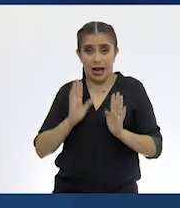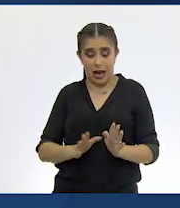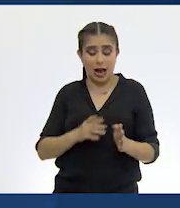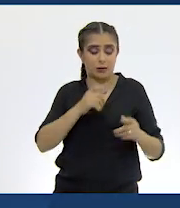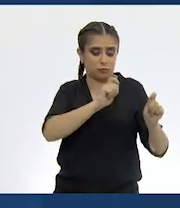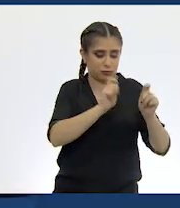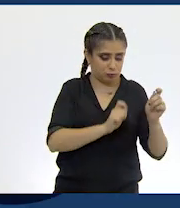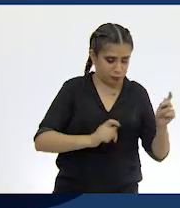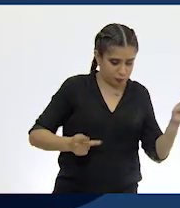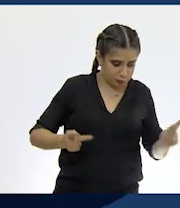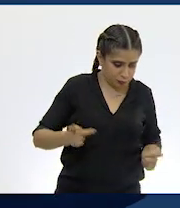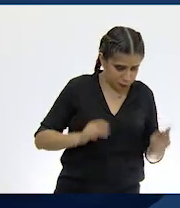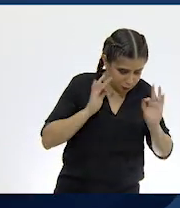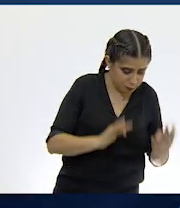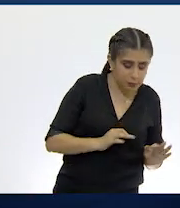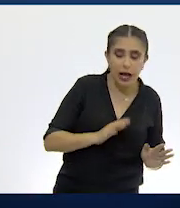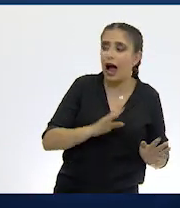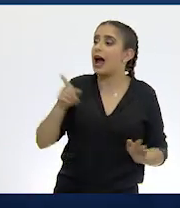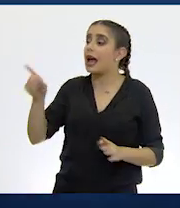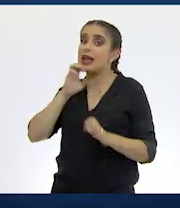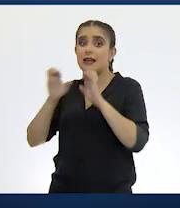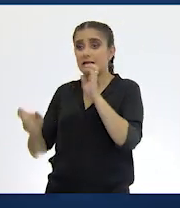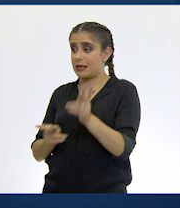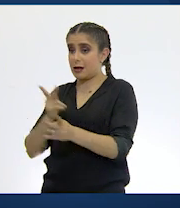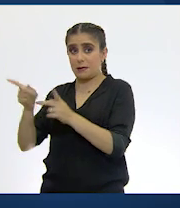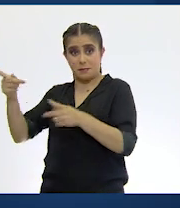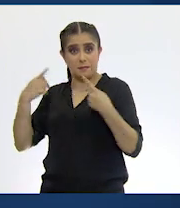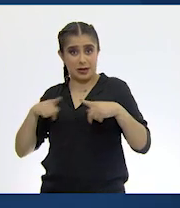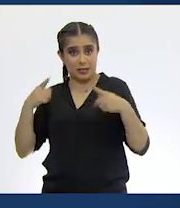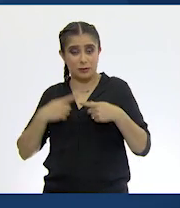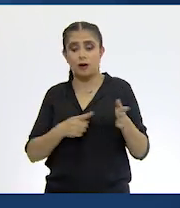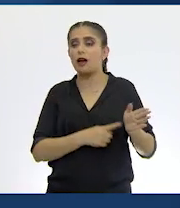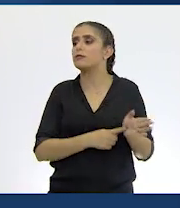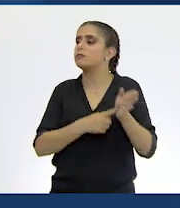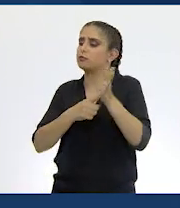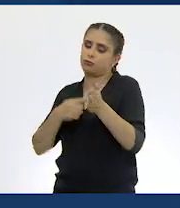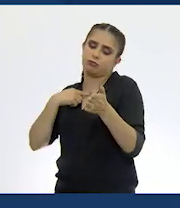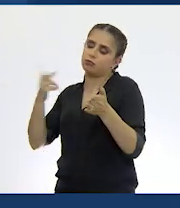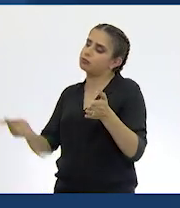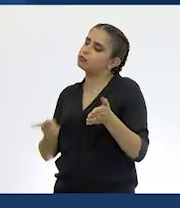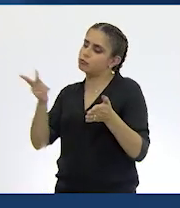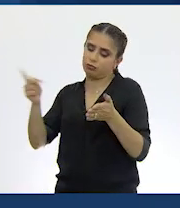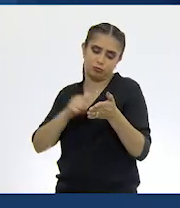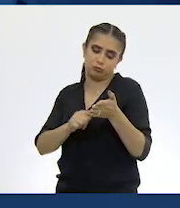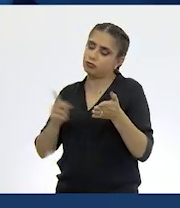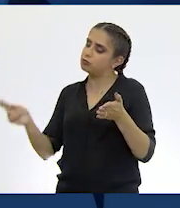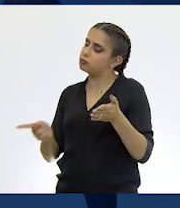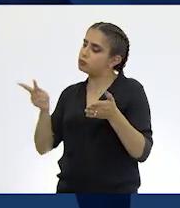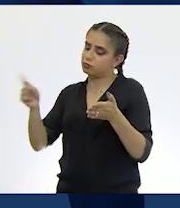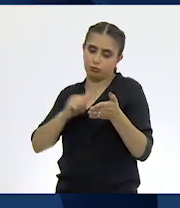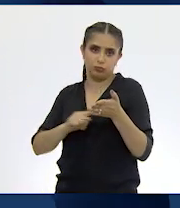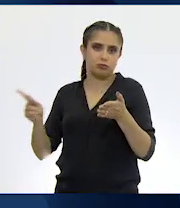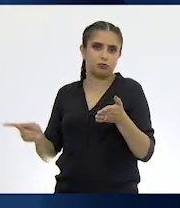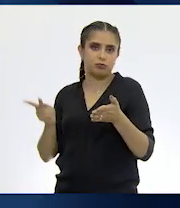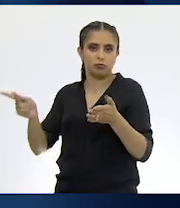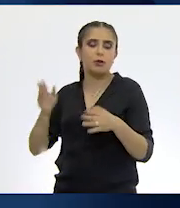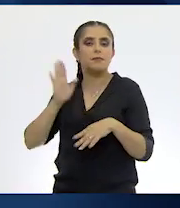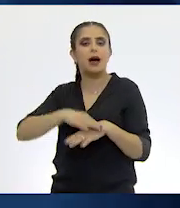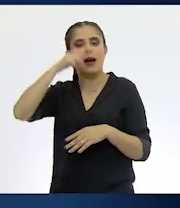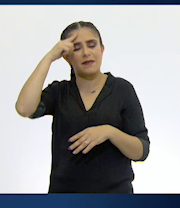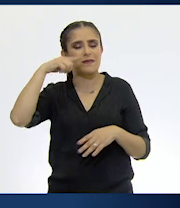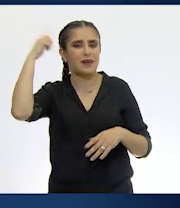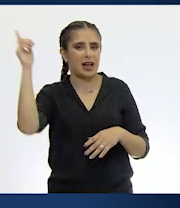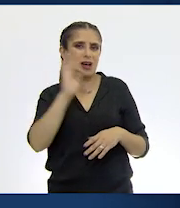tú ya seleccionaste, pues ya esté claro qué vas a preguntar, cómo vas a recuperar la